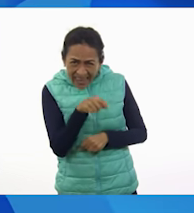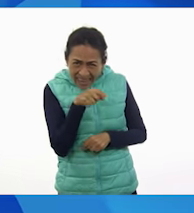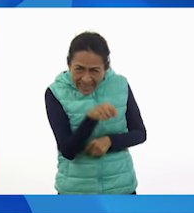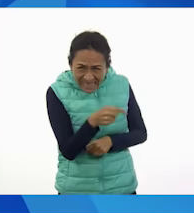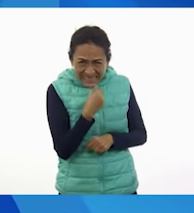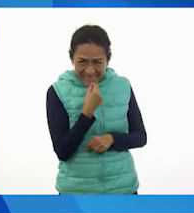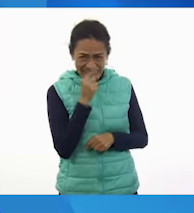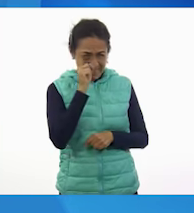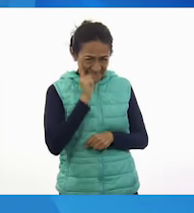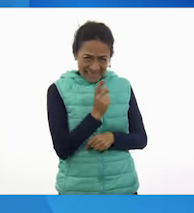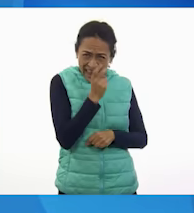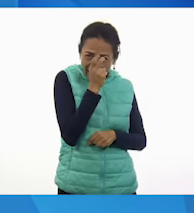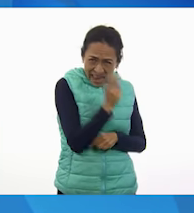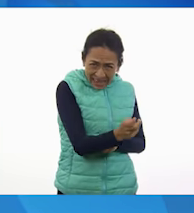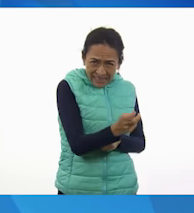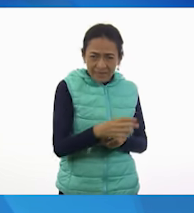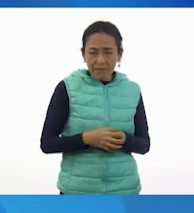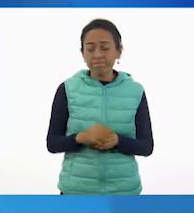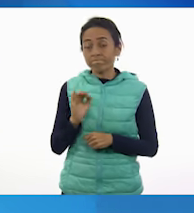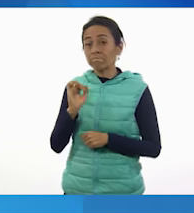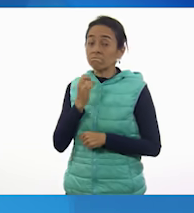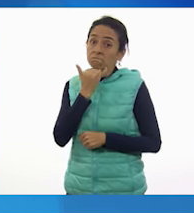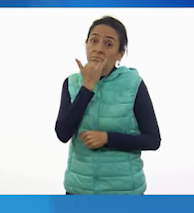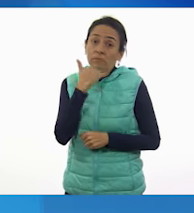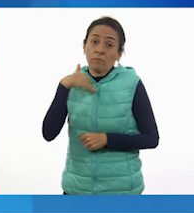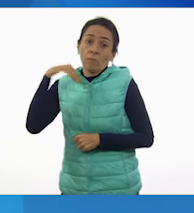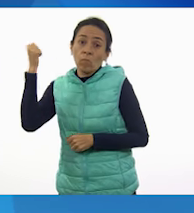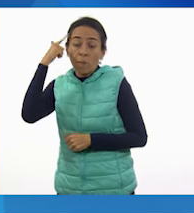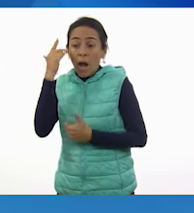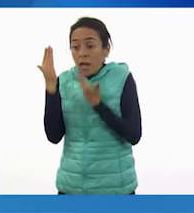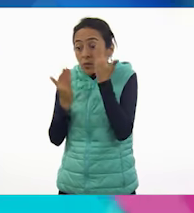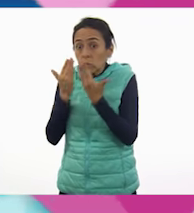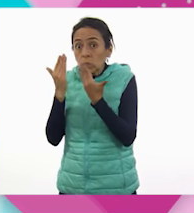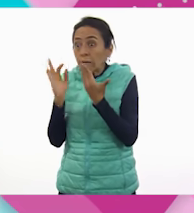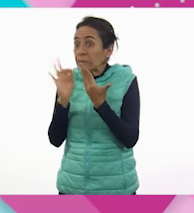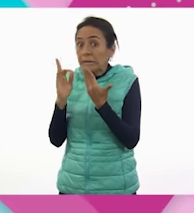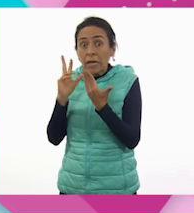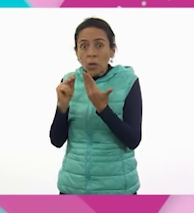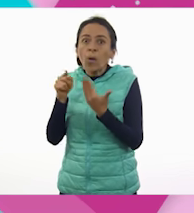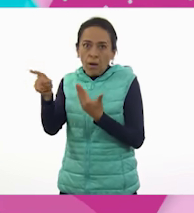Eh, sí, oye, ya me tengo que ir a estudiar. Si no, Cristina se va a acoderar con el papel.